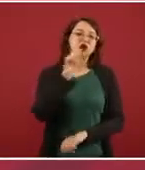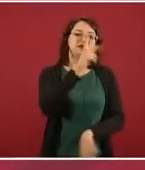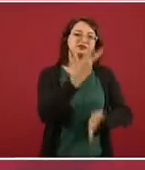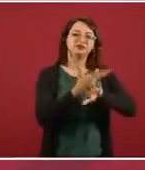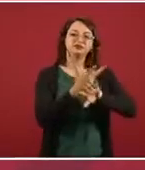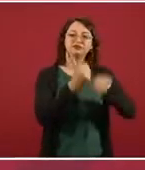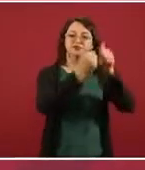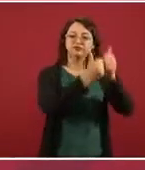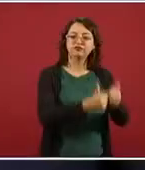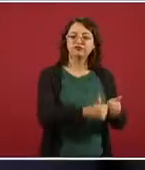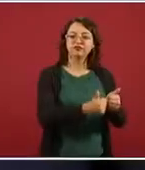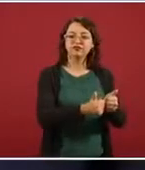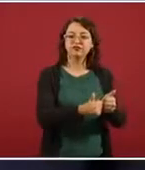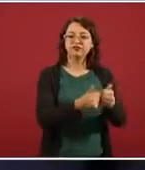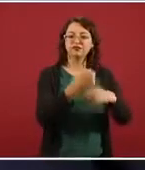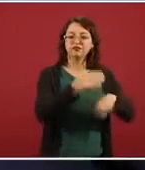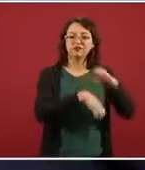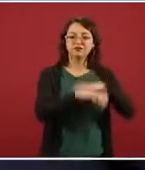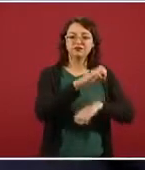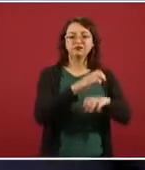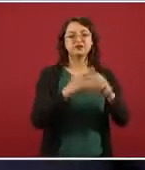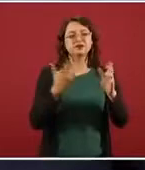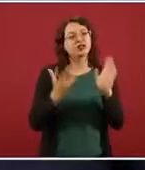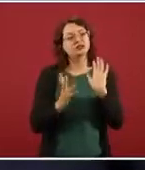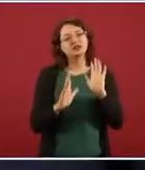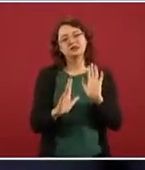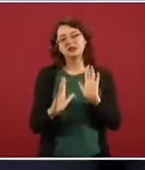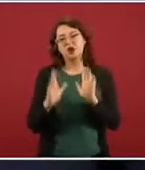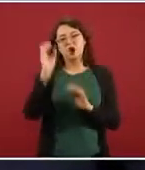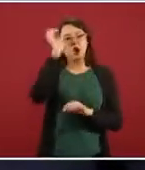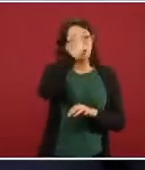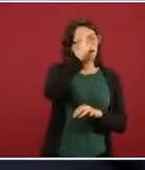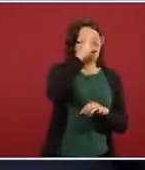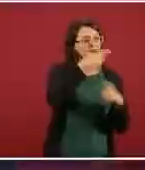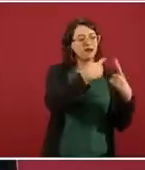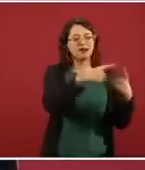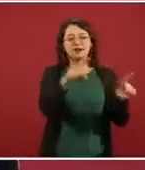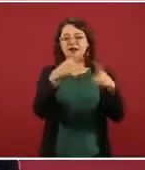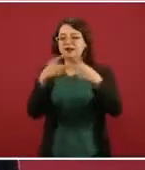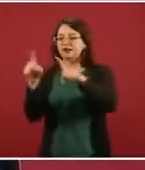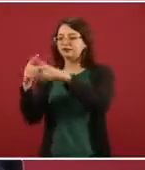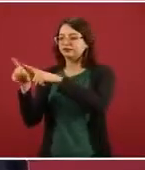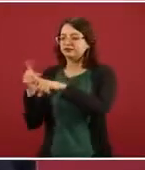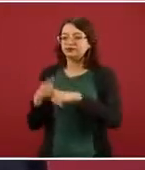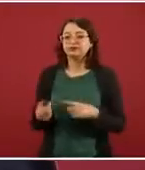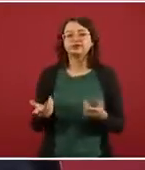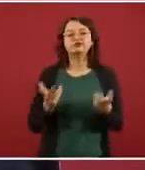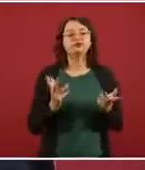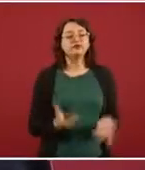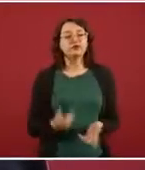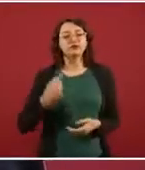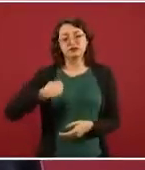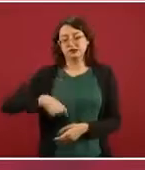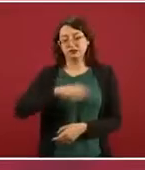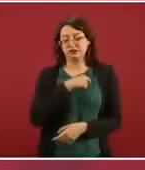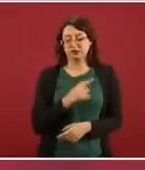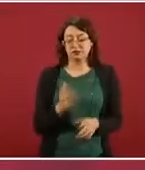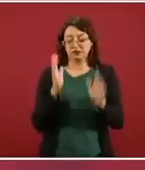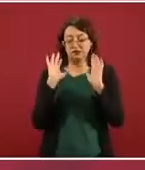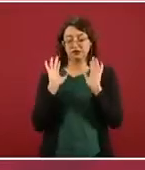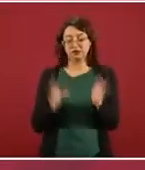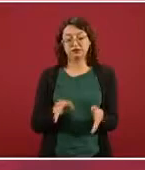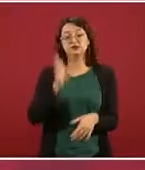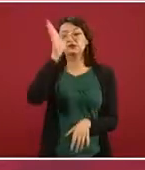sus empleos. Son visiones. Entonces, nosotros ya tenemos acuerdos.